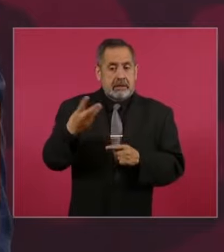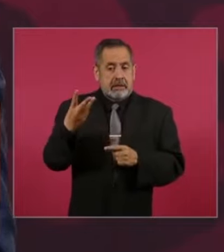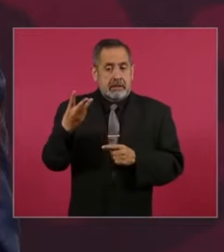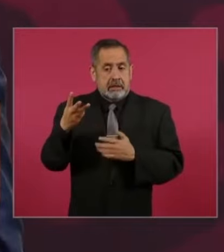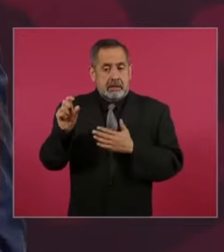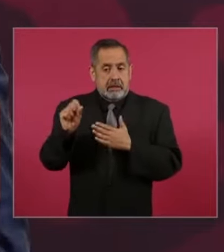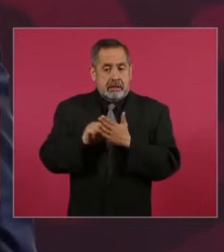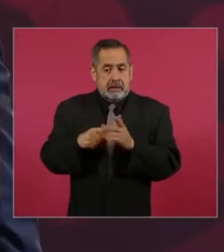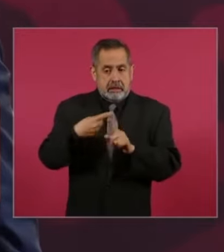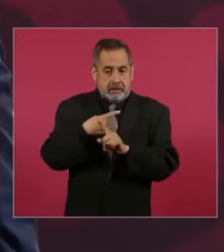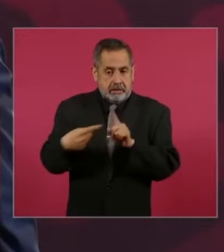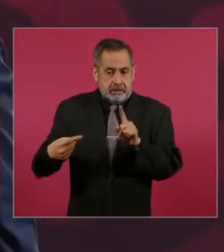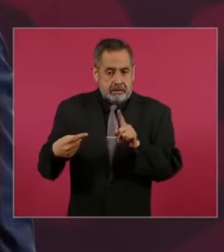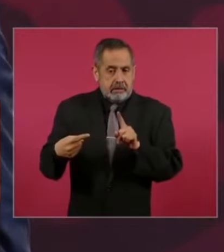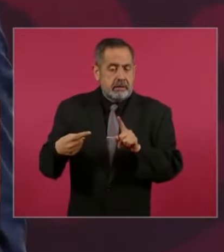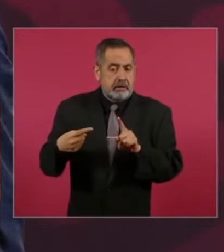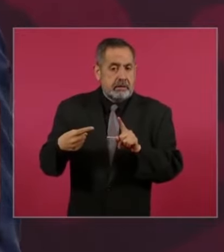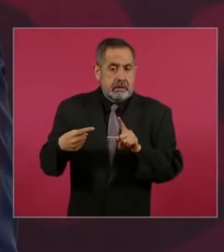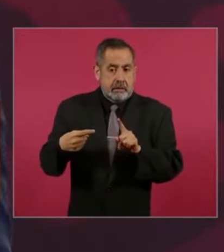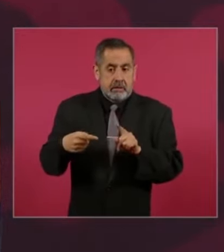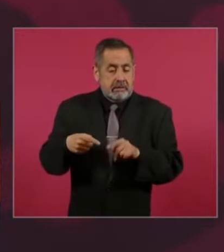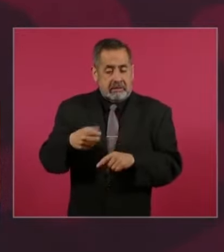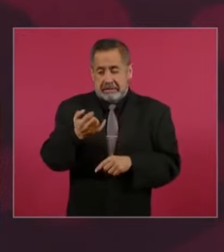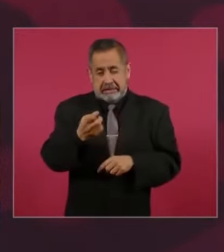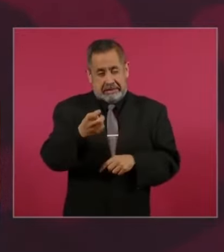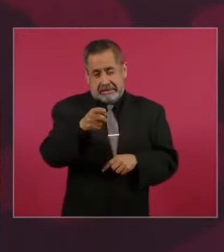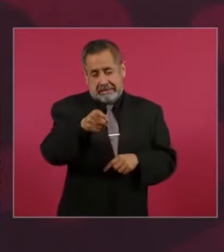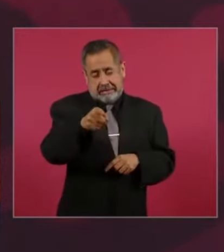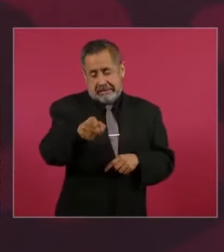3 meses y medio van a estar así,